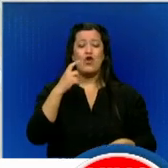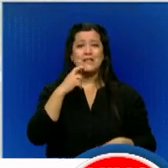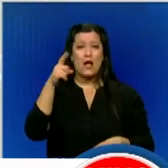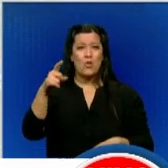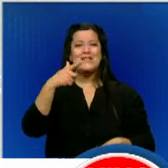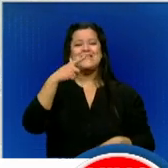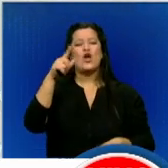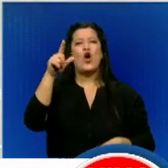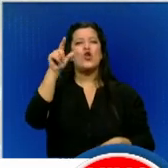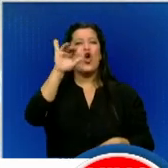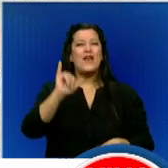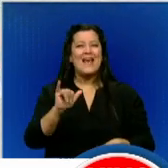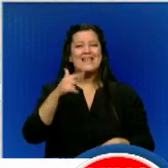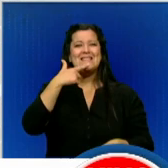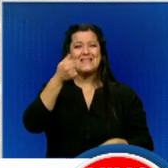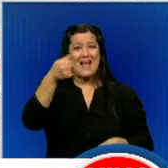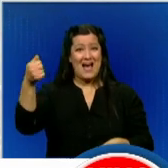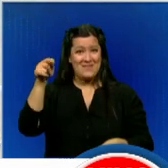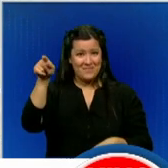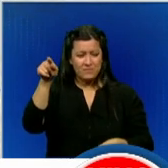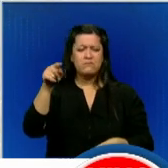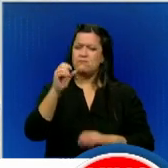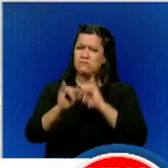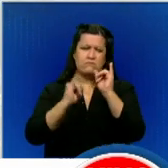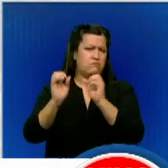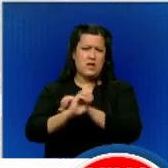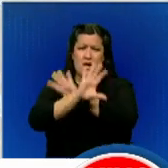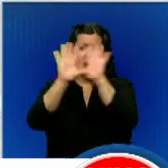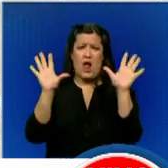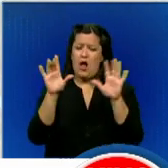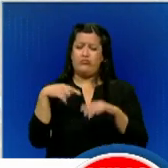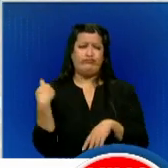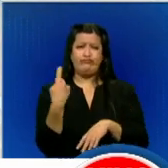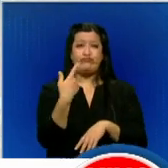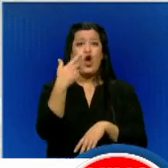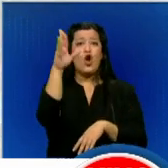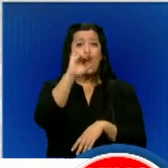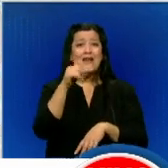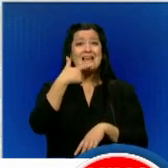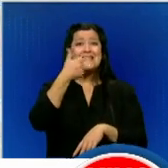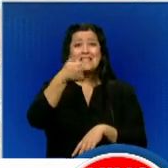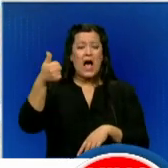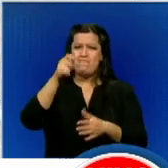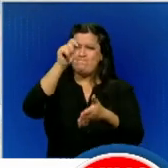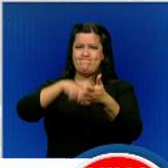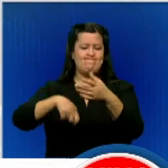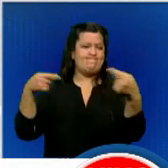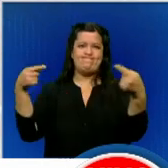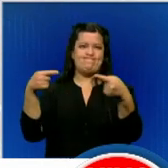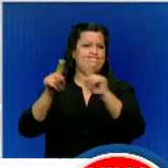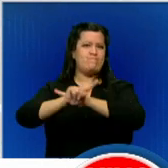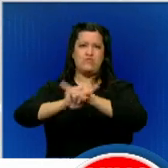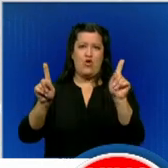a fue muy claro y se opuso a esta firma y se opuso